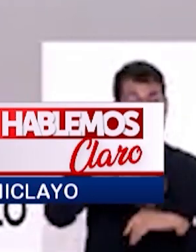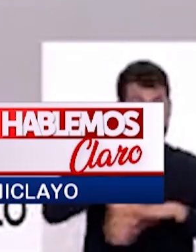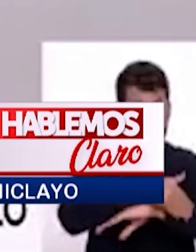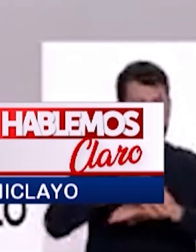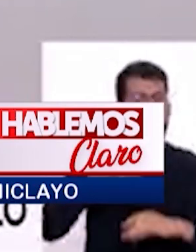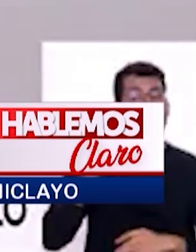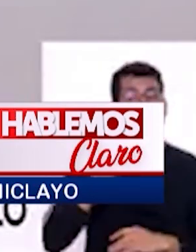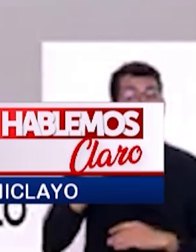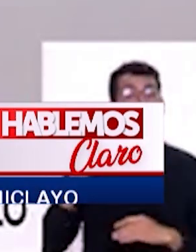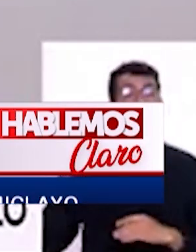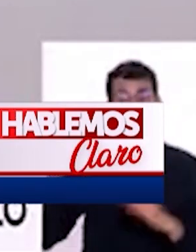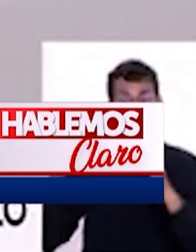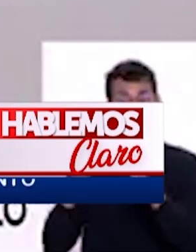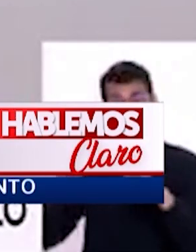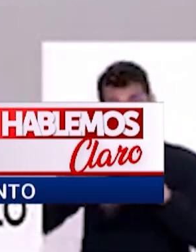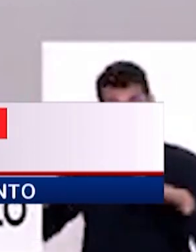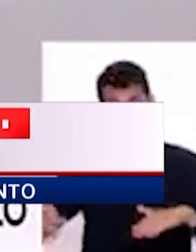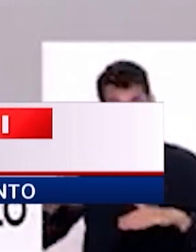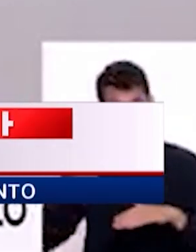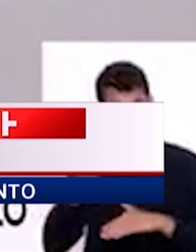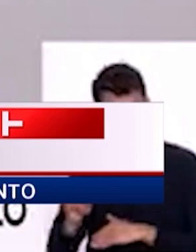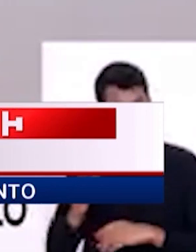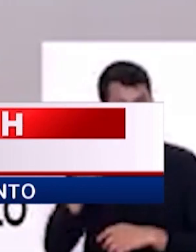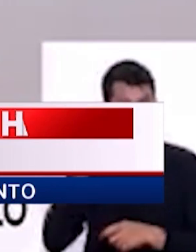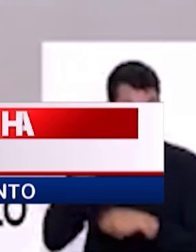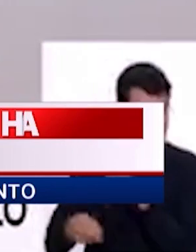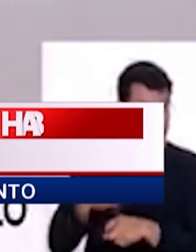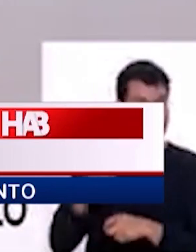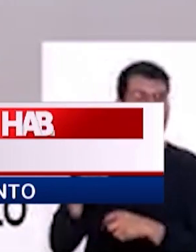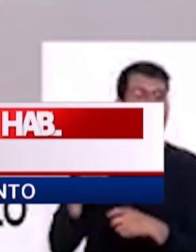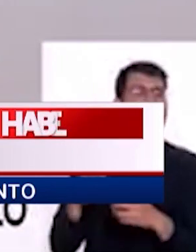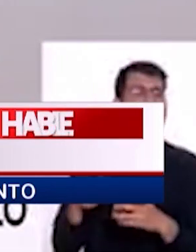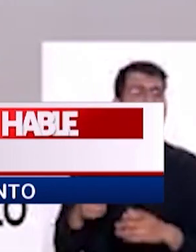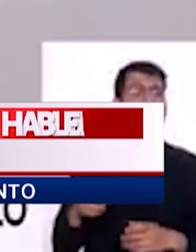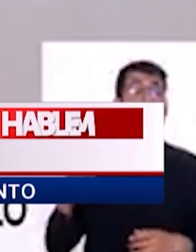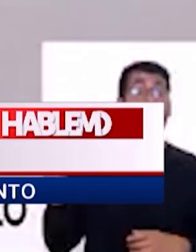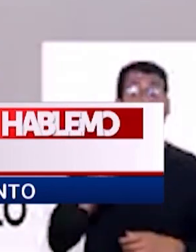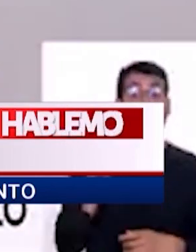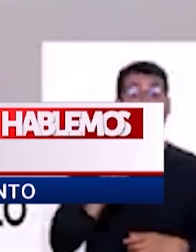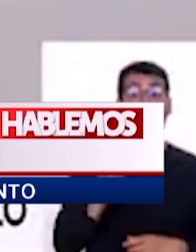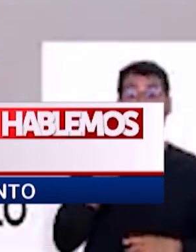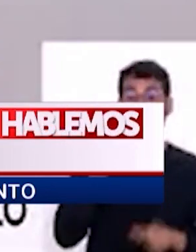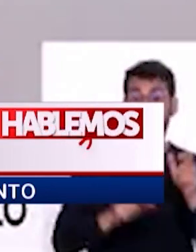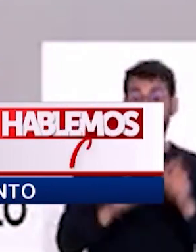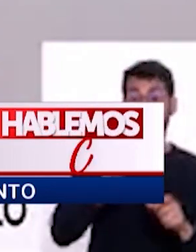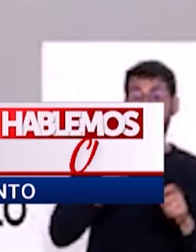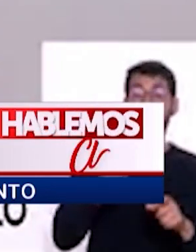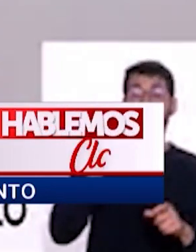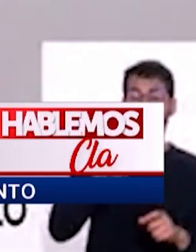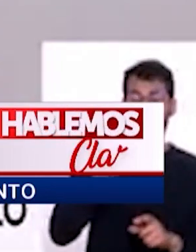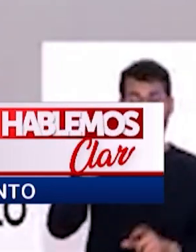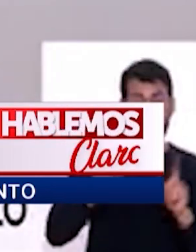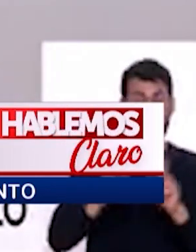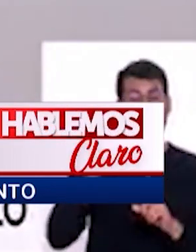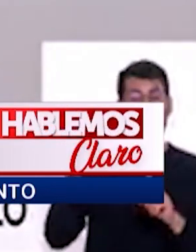o de los niños menores de edad, o aquellos que también están traficando con la trata de